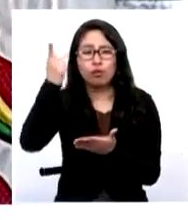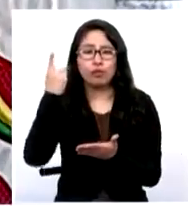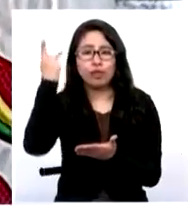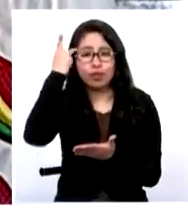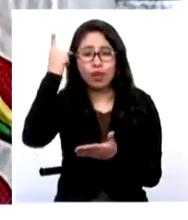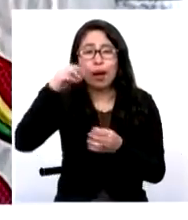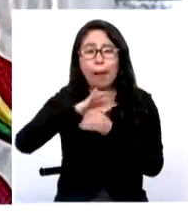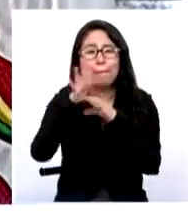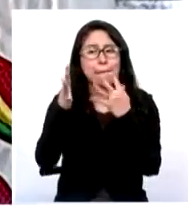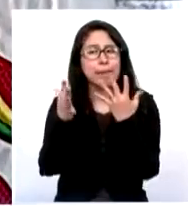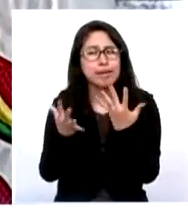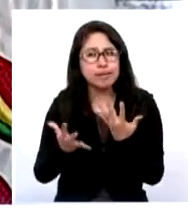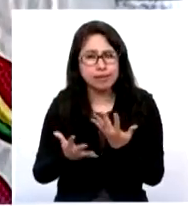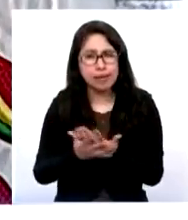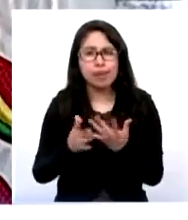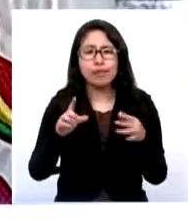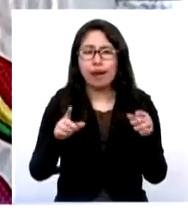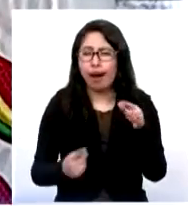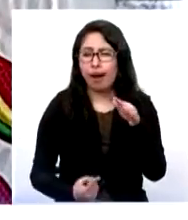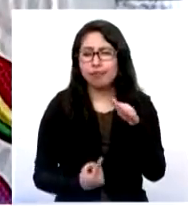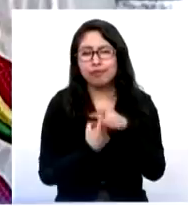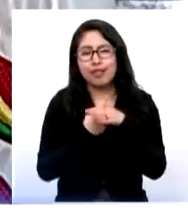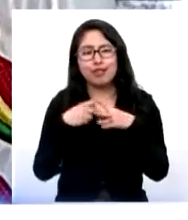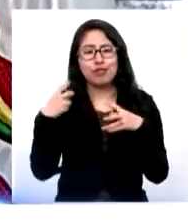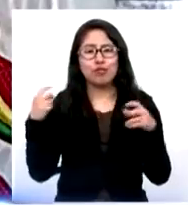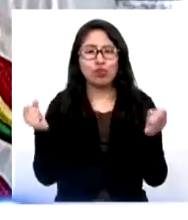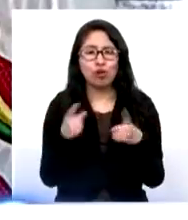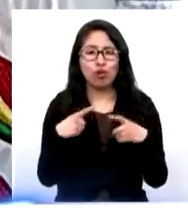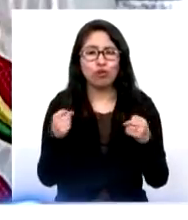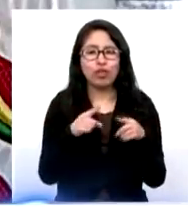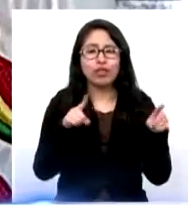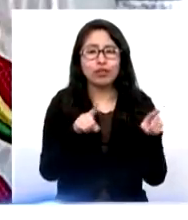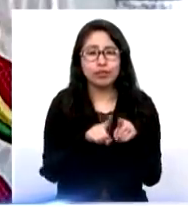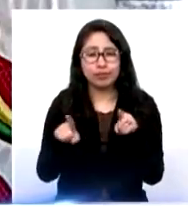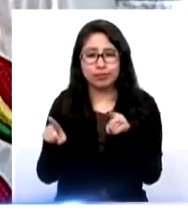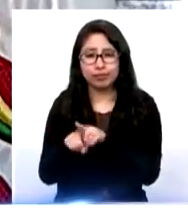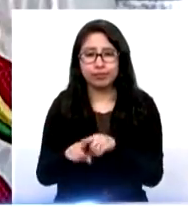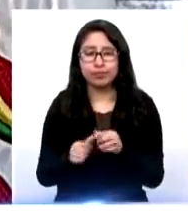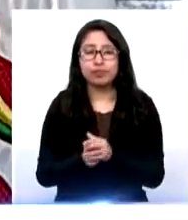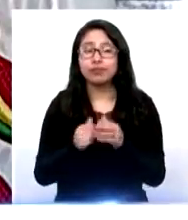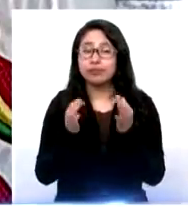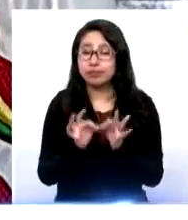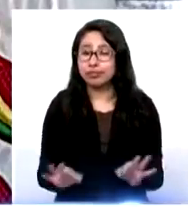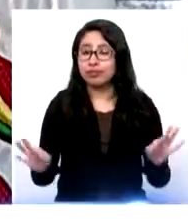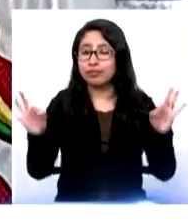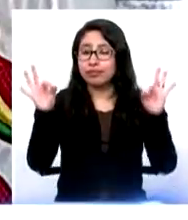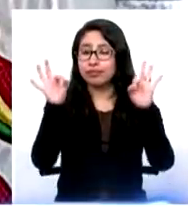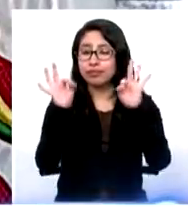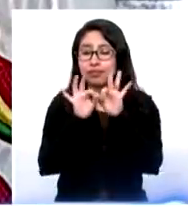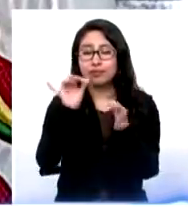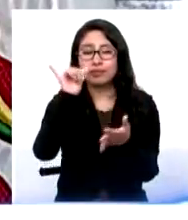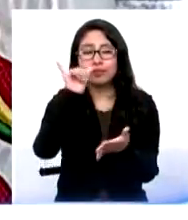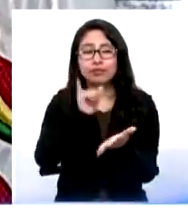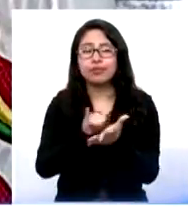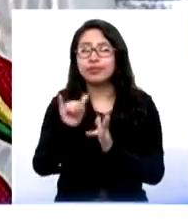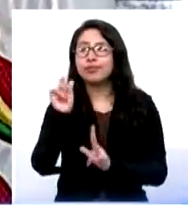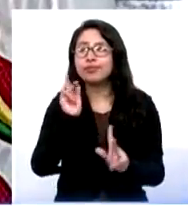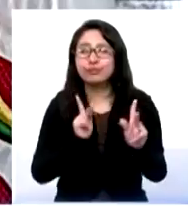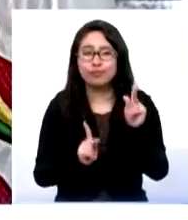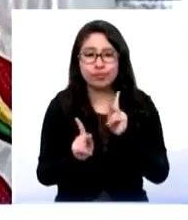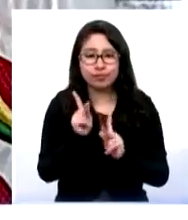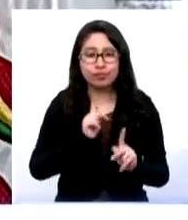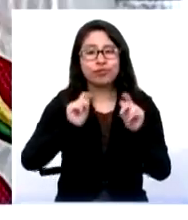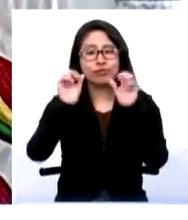arrodillado al mundo, y que es importante que el pueblo boliviano en este 6 de agosto pueda escuchar el mensaje de